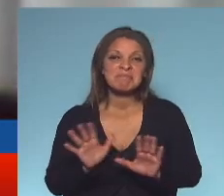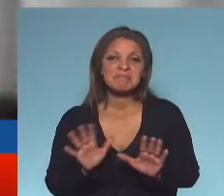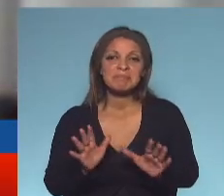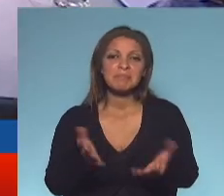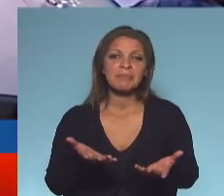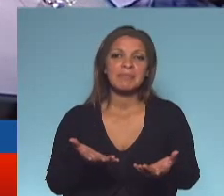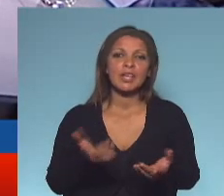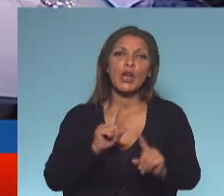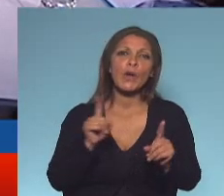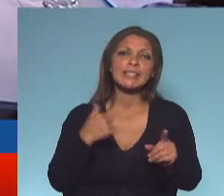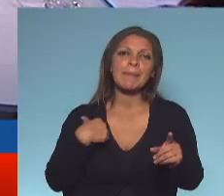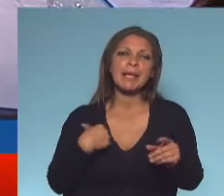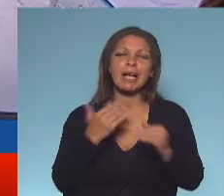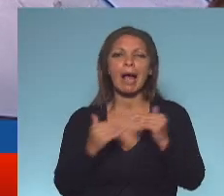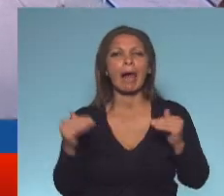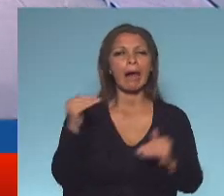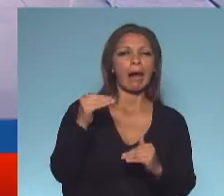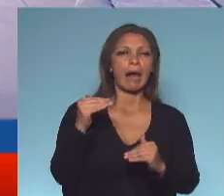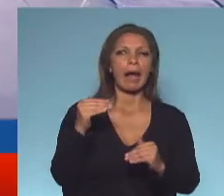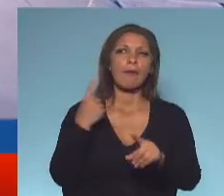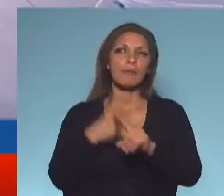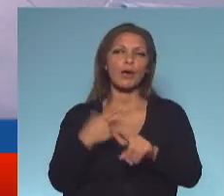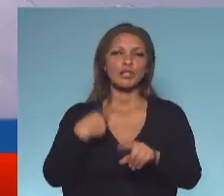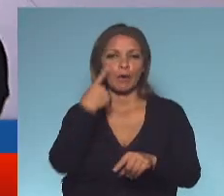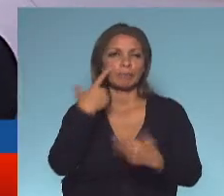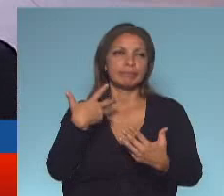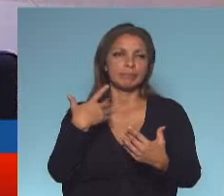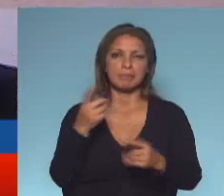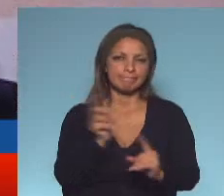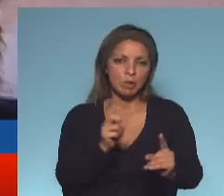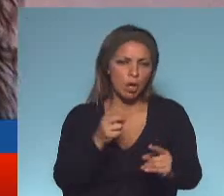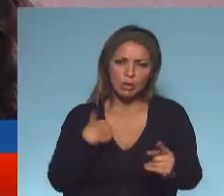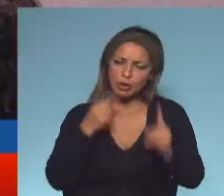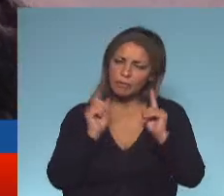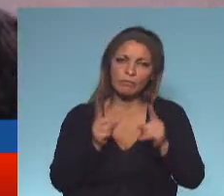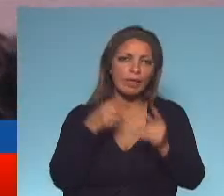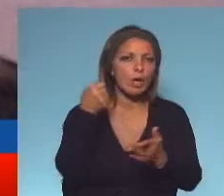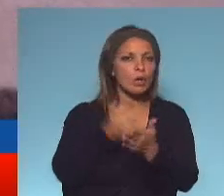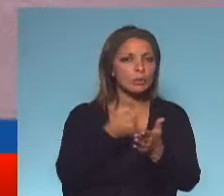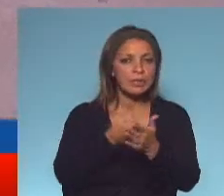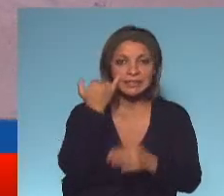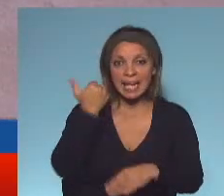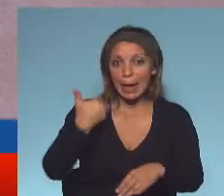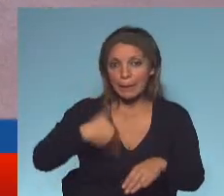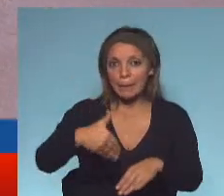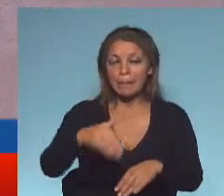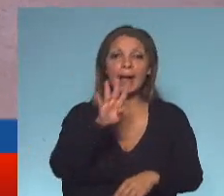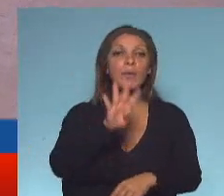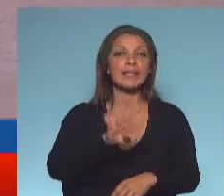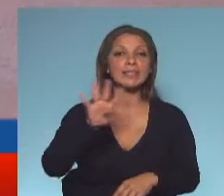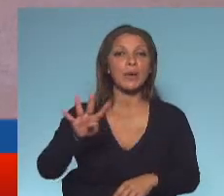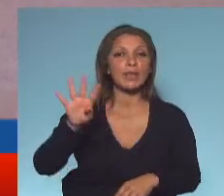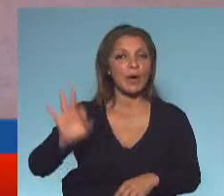ser propietarias de nadie, abuelas, más que de la necesidad de seguir luchando, y ya vamos a cumplir 44